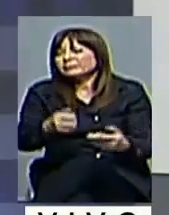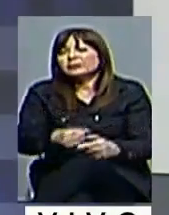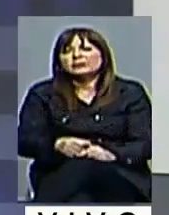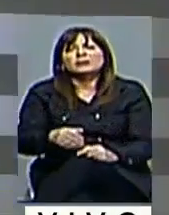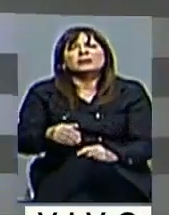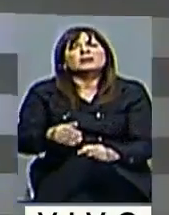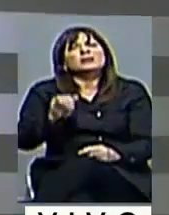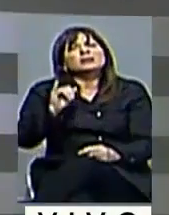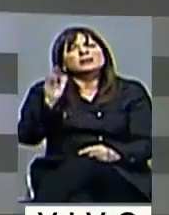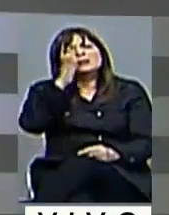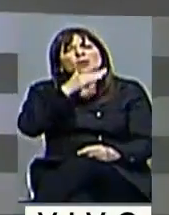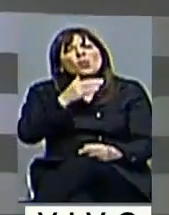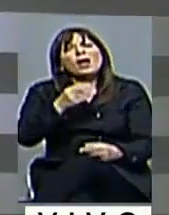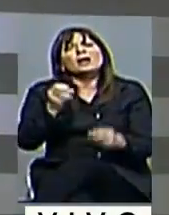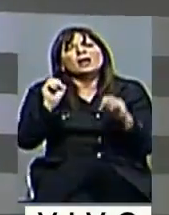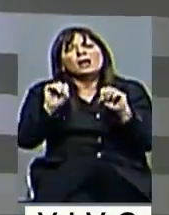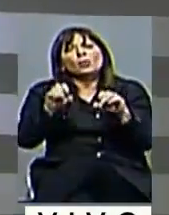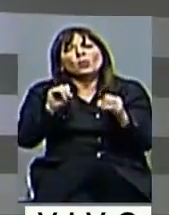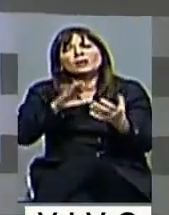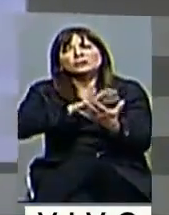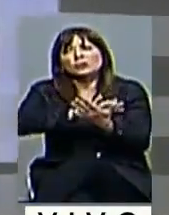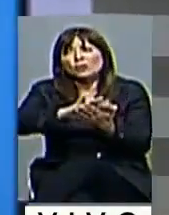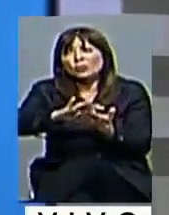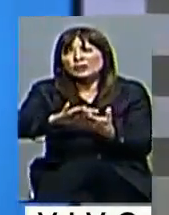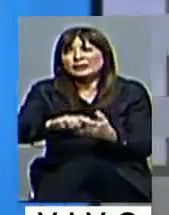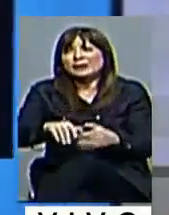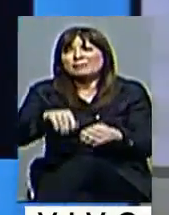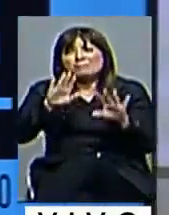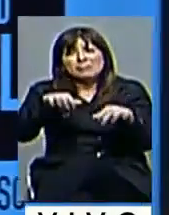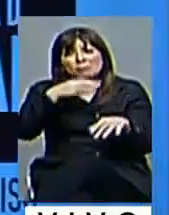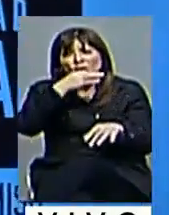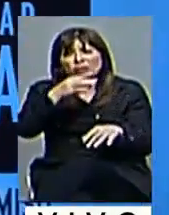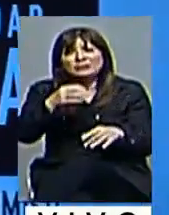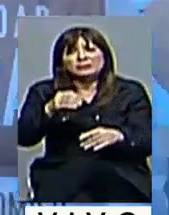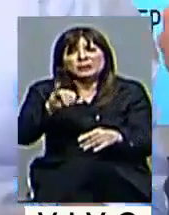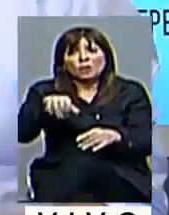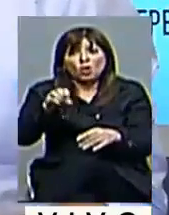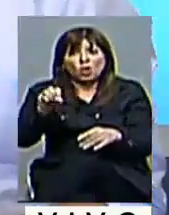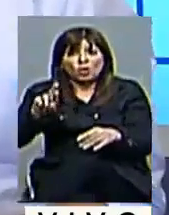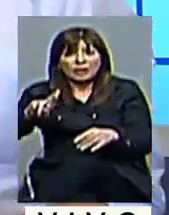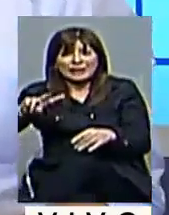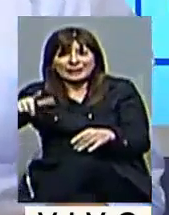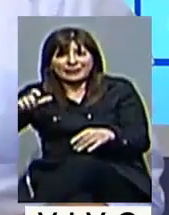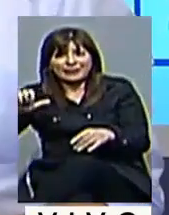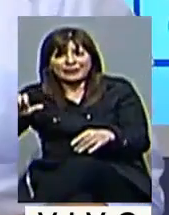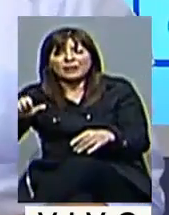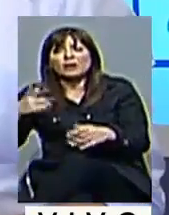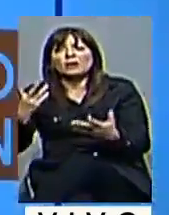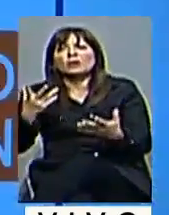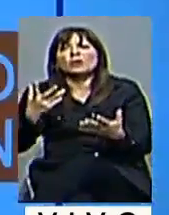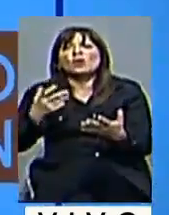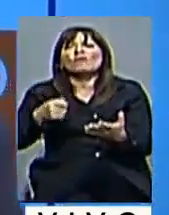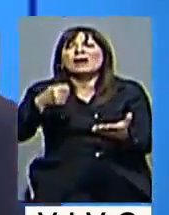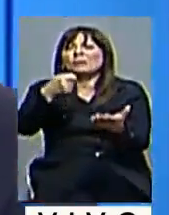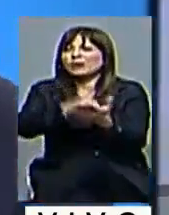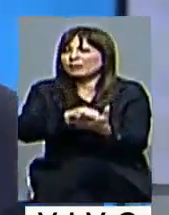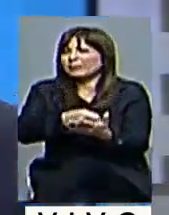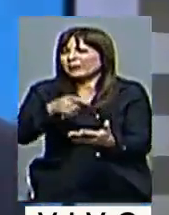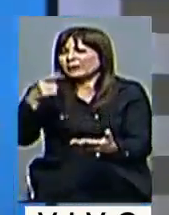educación gratuita, como dice de esa manera Jorge, en que obviamente no vamos a pagar la